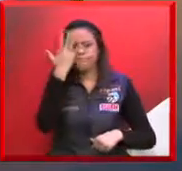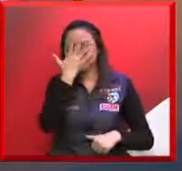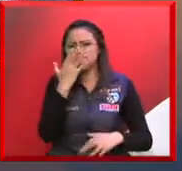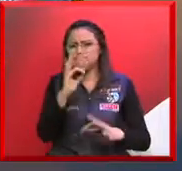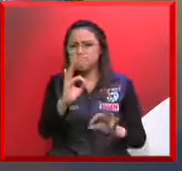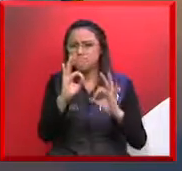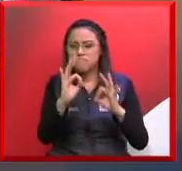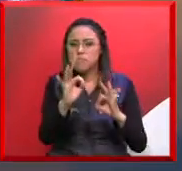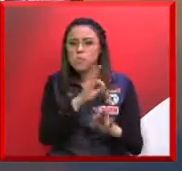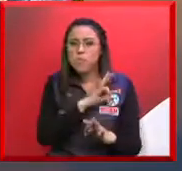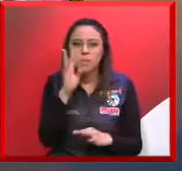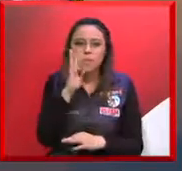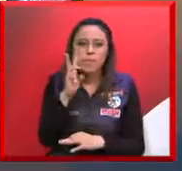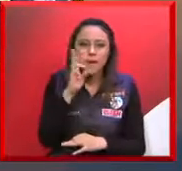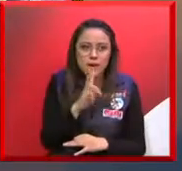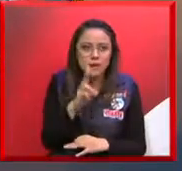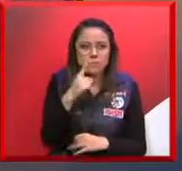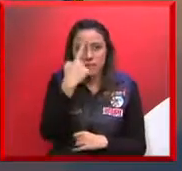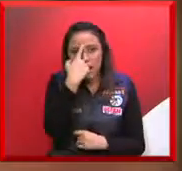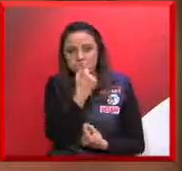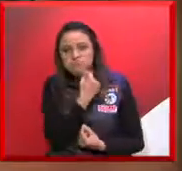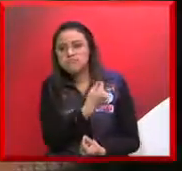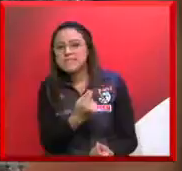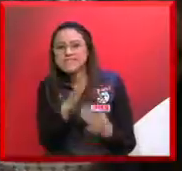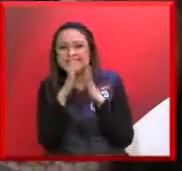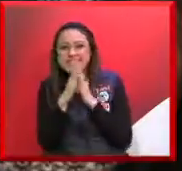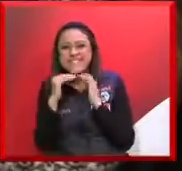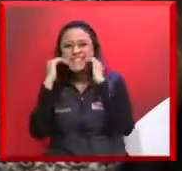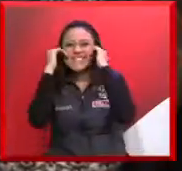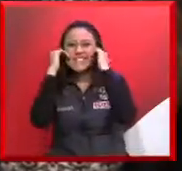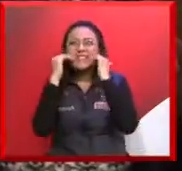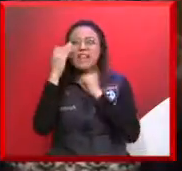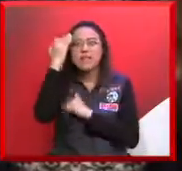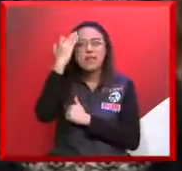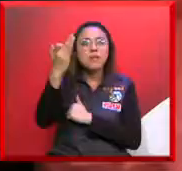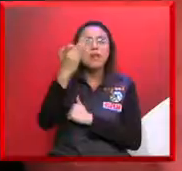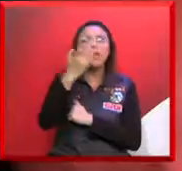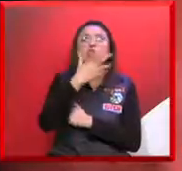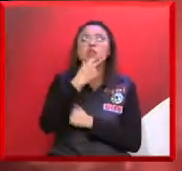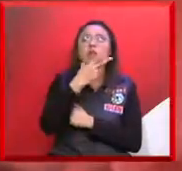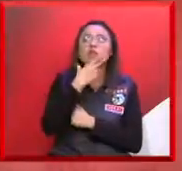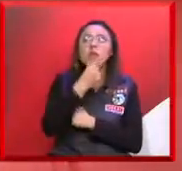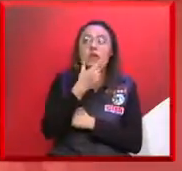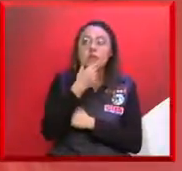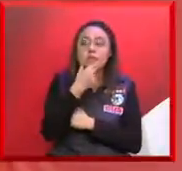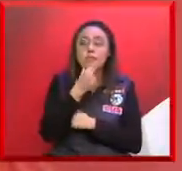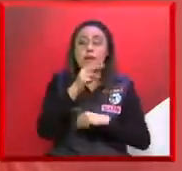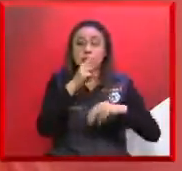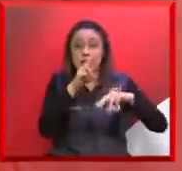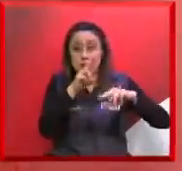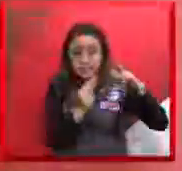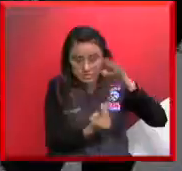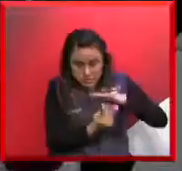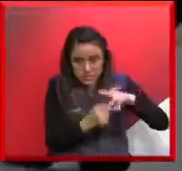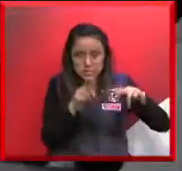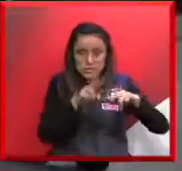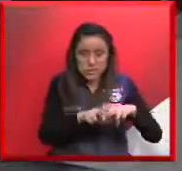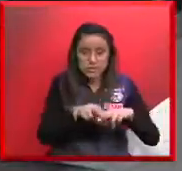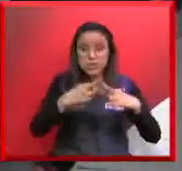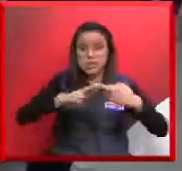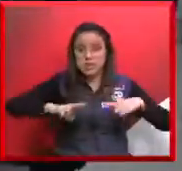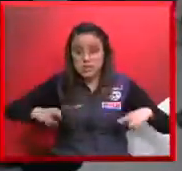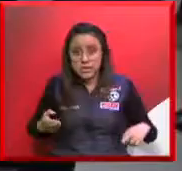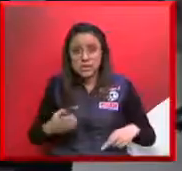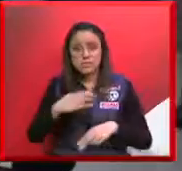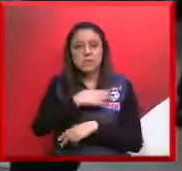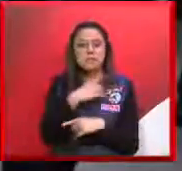una maravilla poderle llevar a los chavitos una sonrisa. Por unos minutos los hombres del escritorio, las relaciones, el capital y la